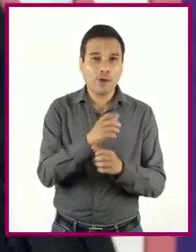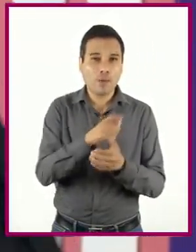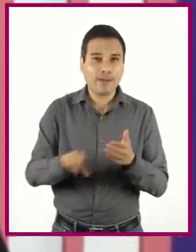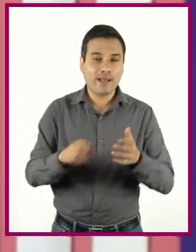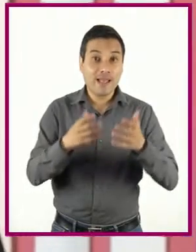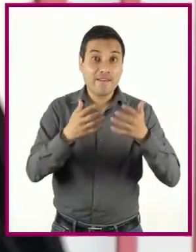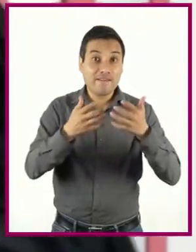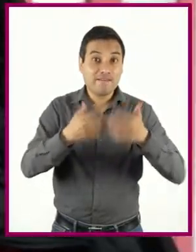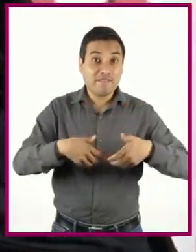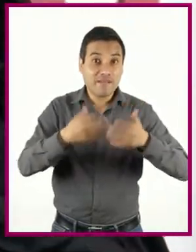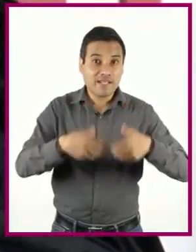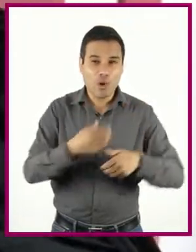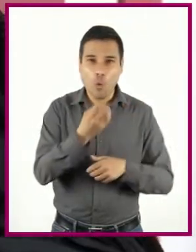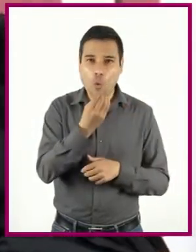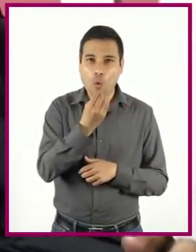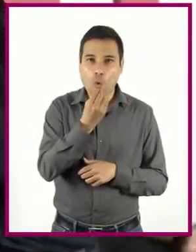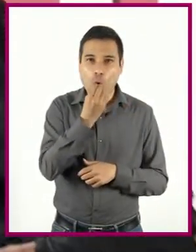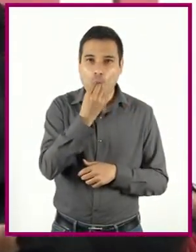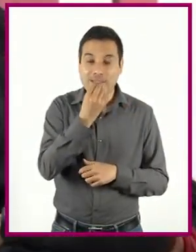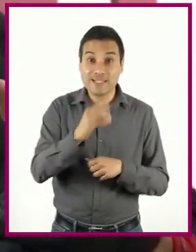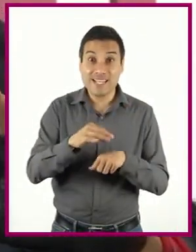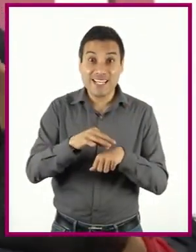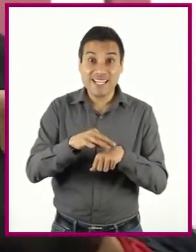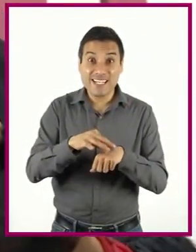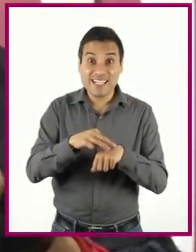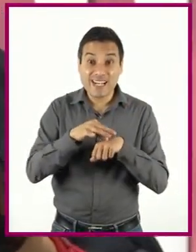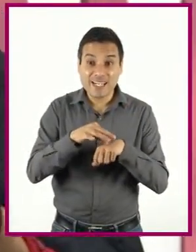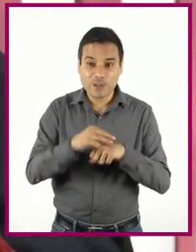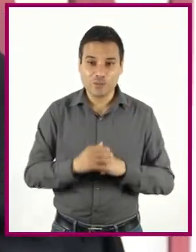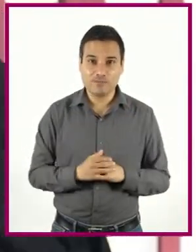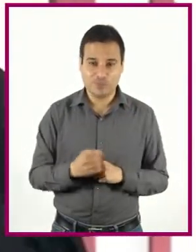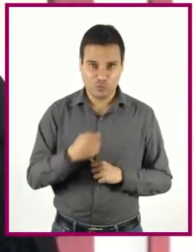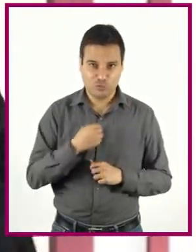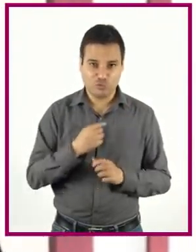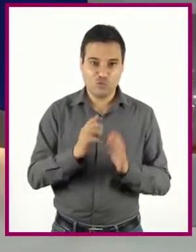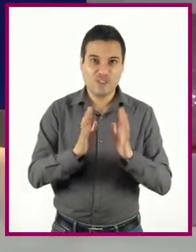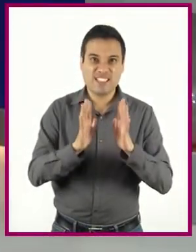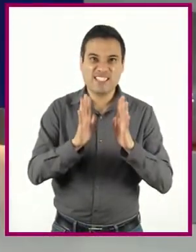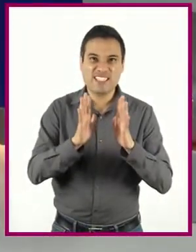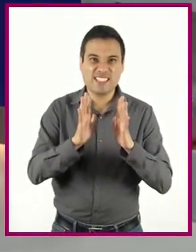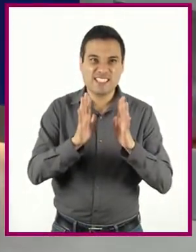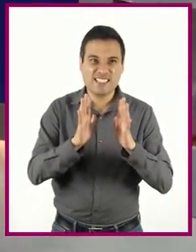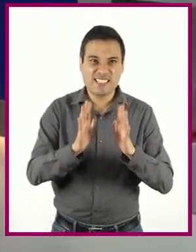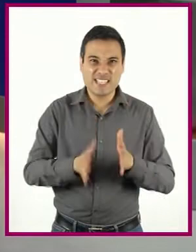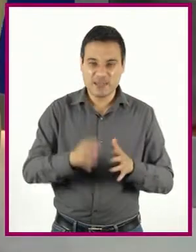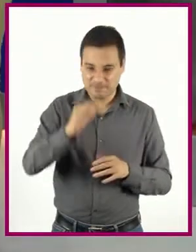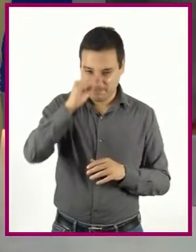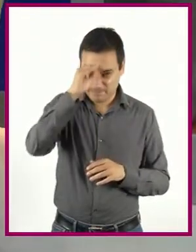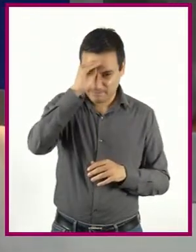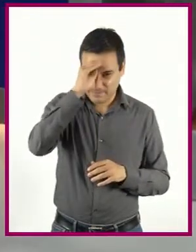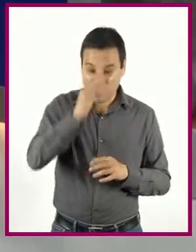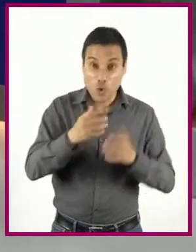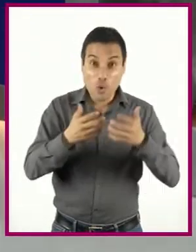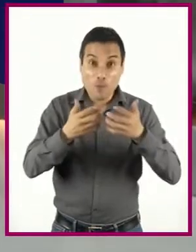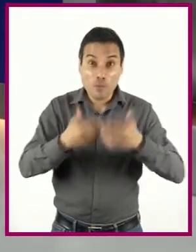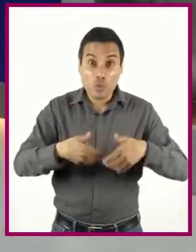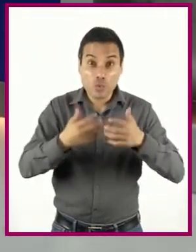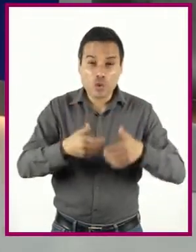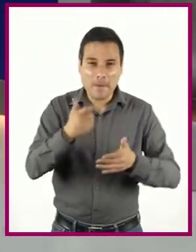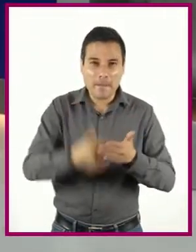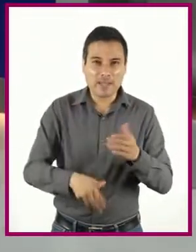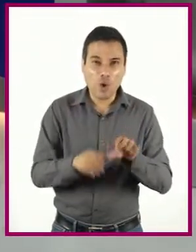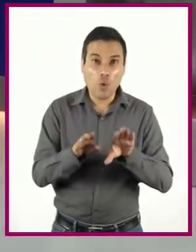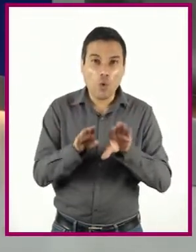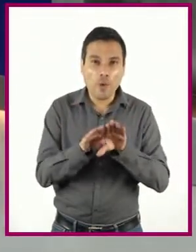de alimentos cárnicos y he decidido que abarataré el costo de producción utilizando